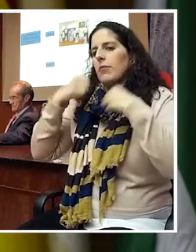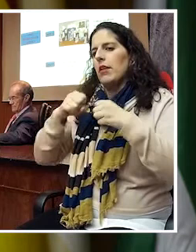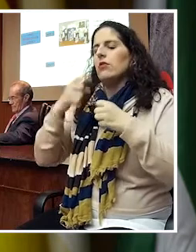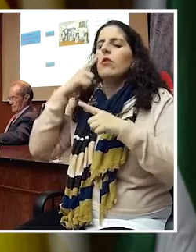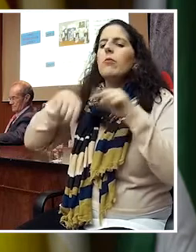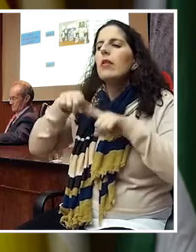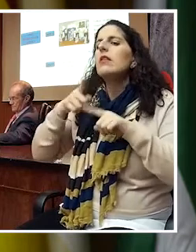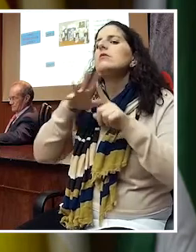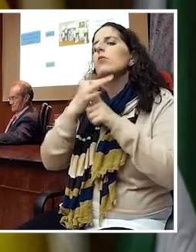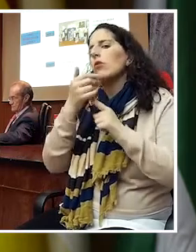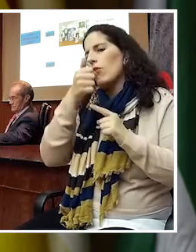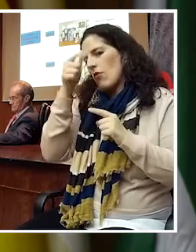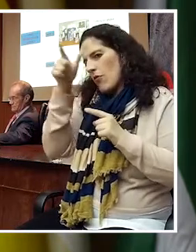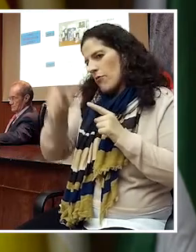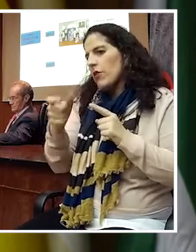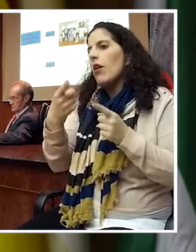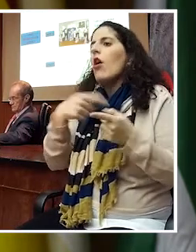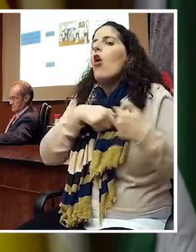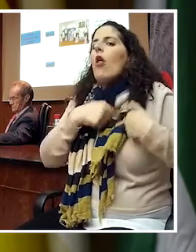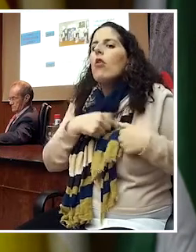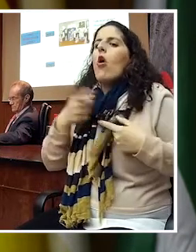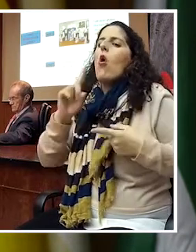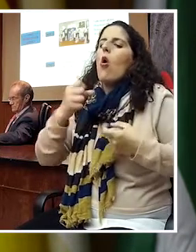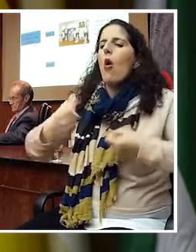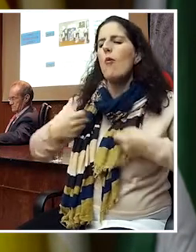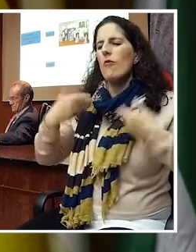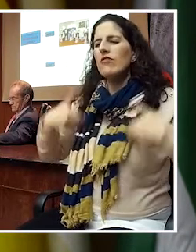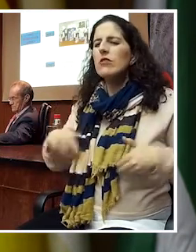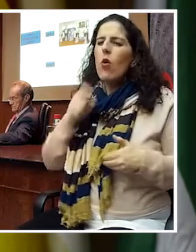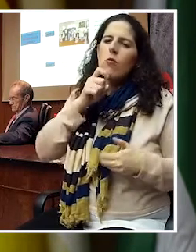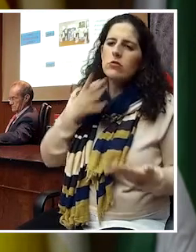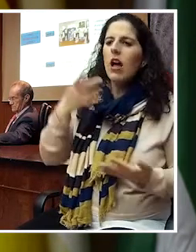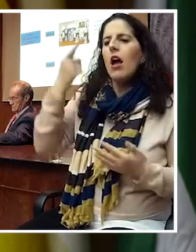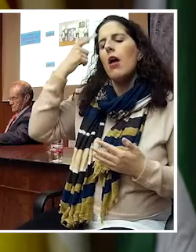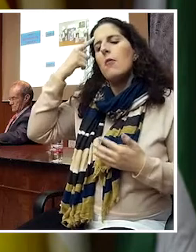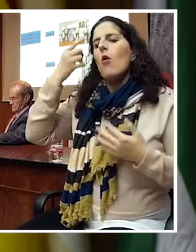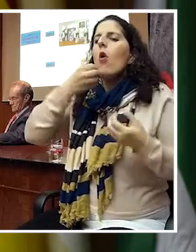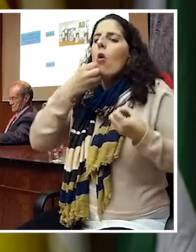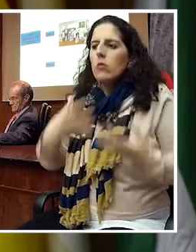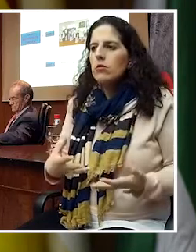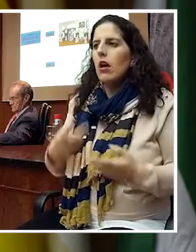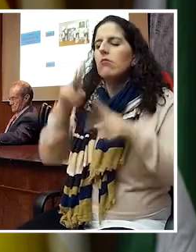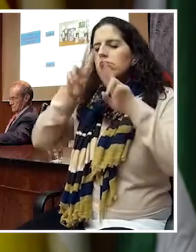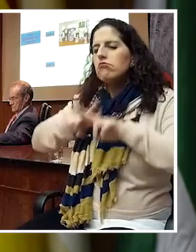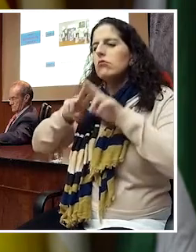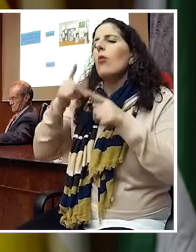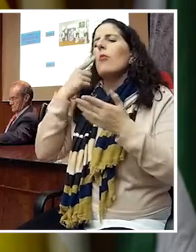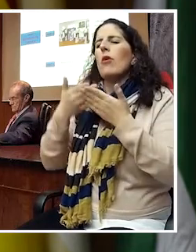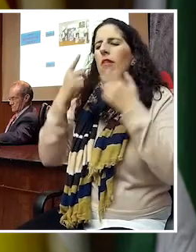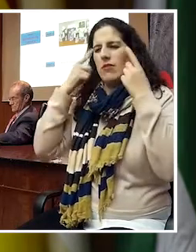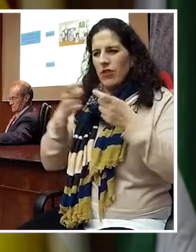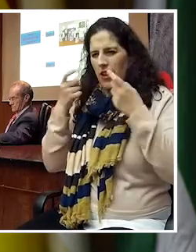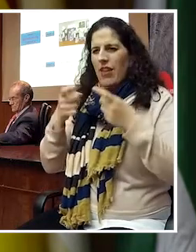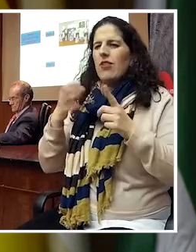función de la situación musculoesquelética de cada paciente, neurológica, y se hace un estudio cardiológico con prueba de esfuerzo